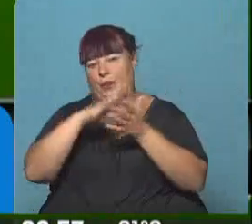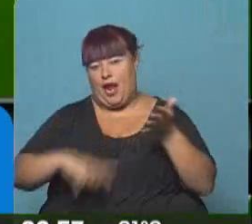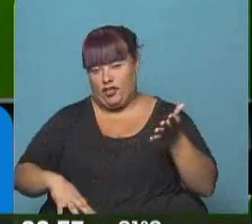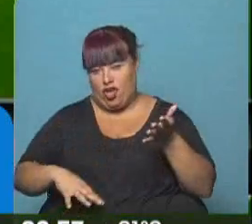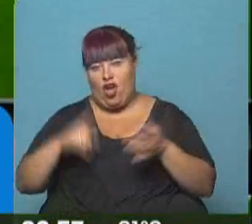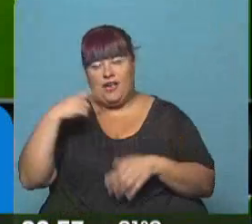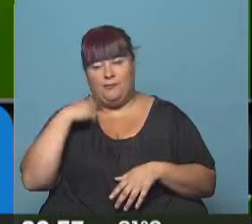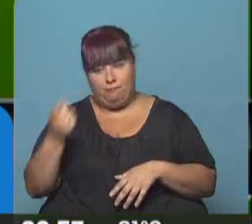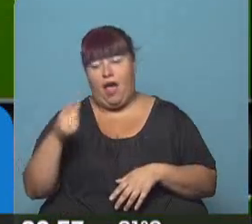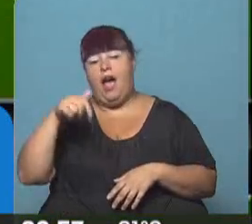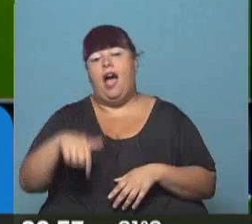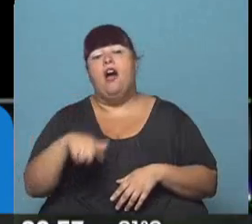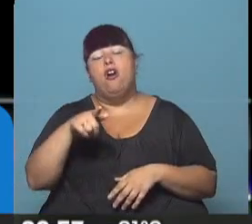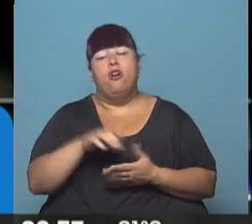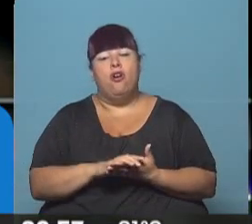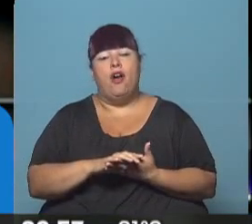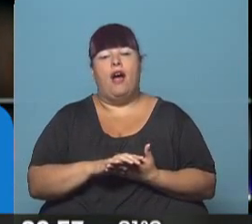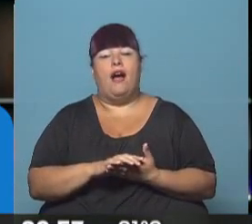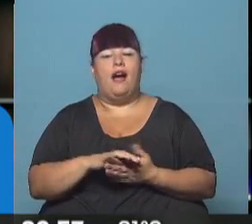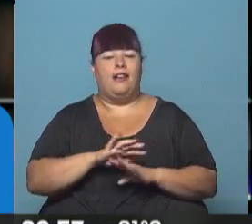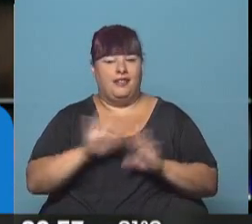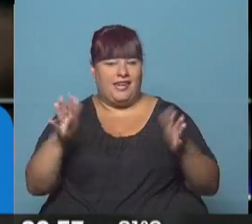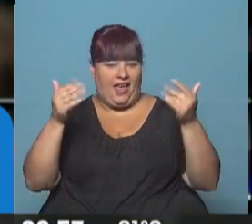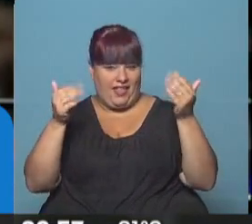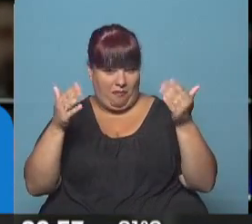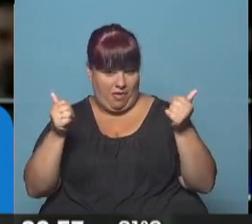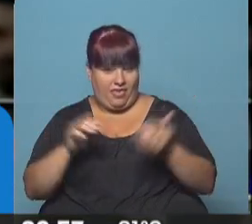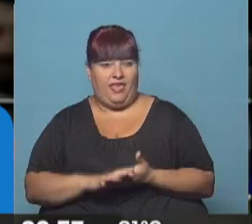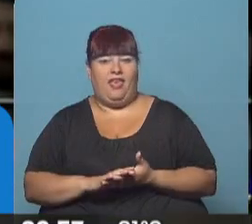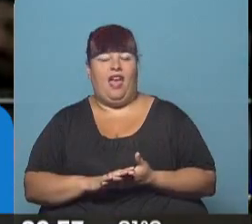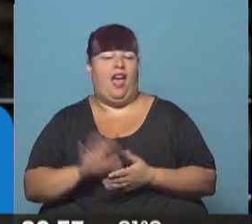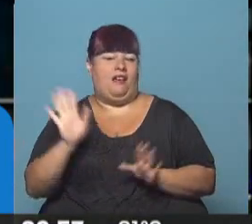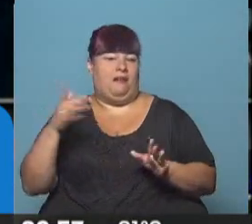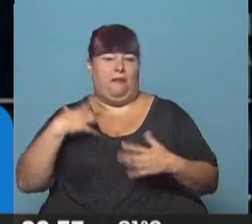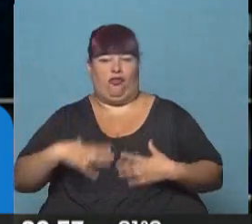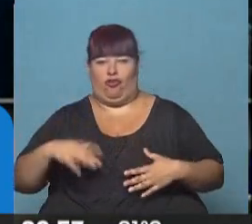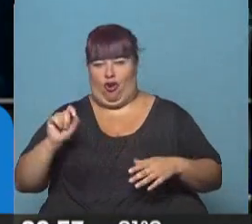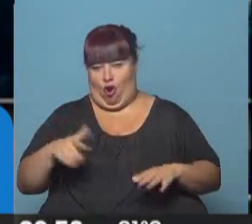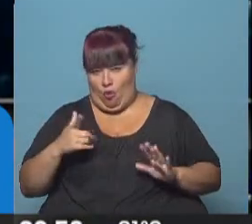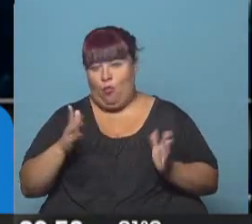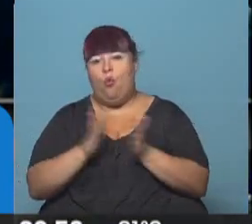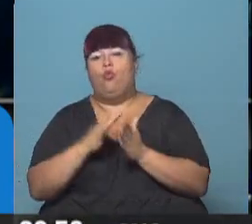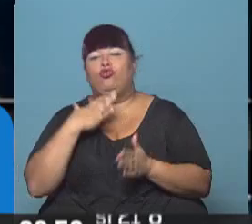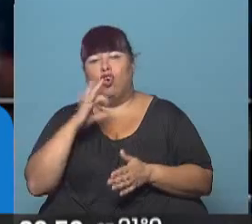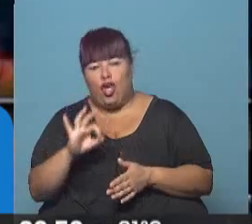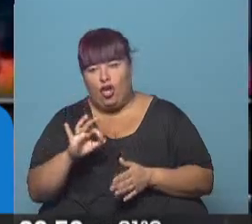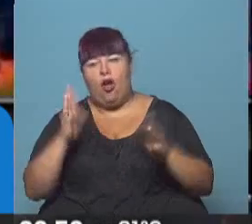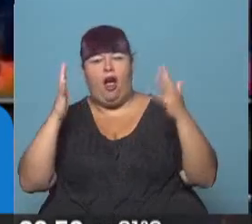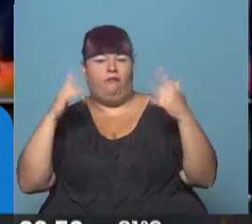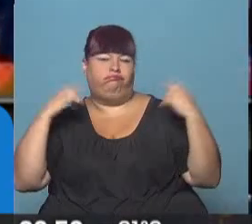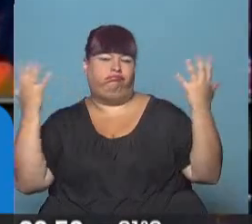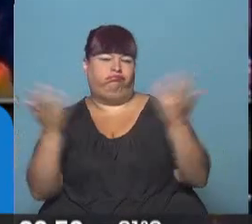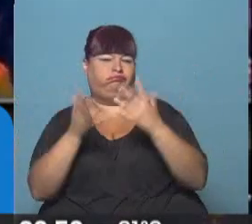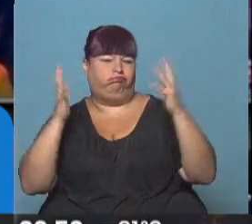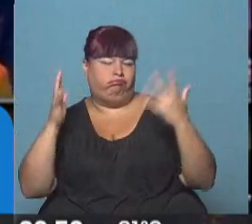de España, y en este caso en particular tuvo su despedida ya de civil con su hijo. El aplauso